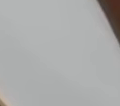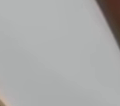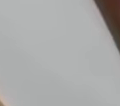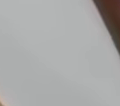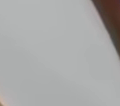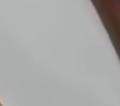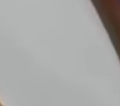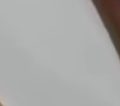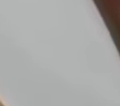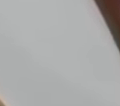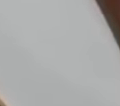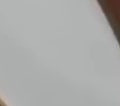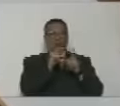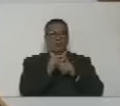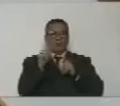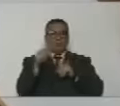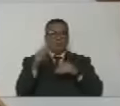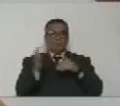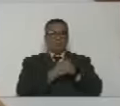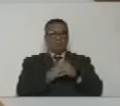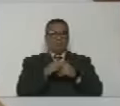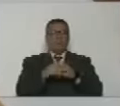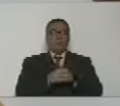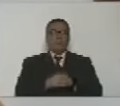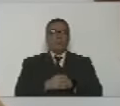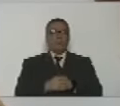Muy bien, nadie más anotado derecho a palabra. Se va a cerrar.